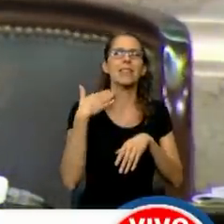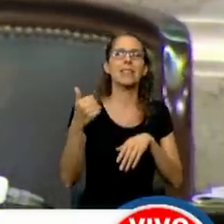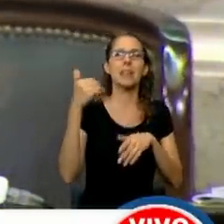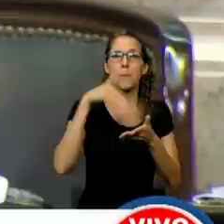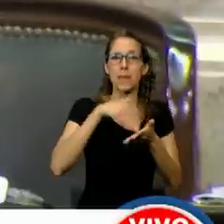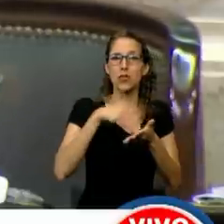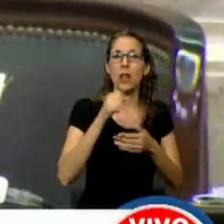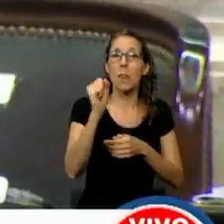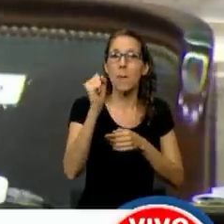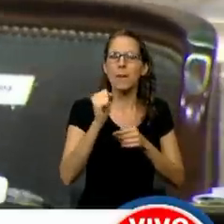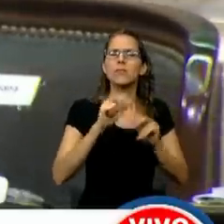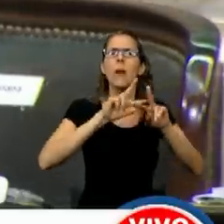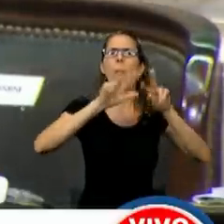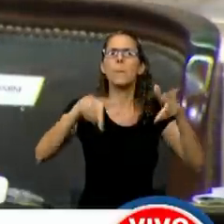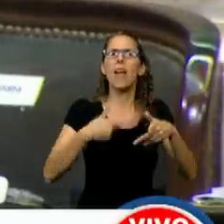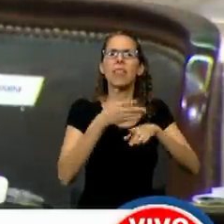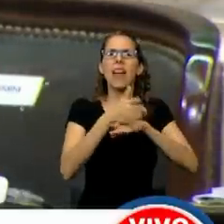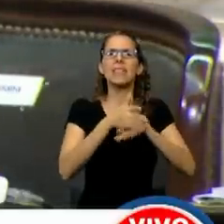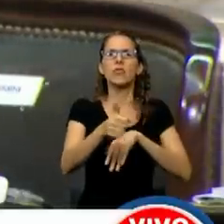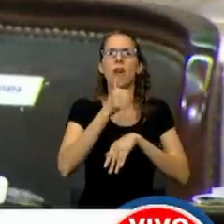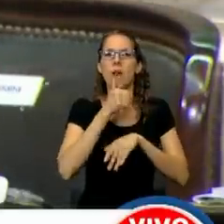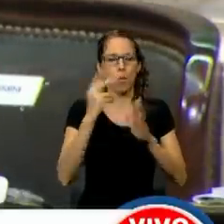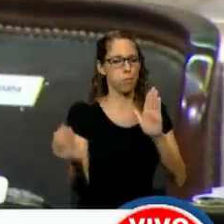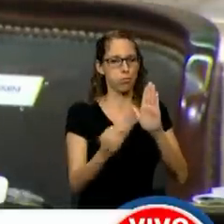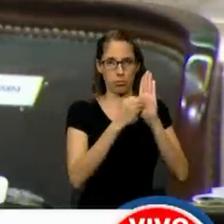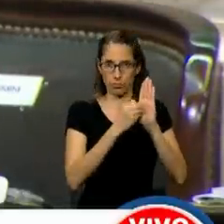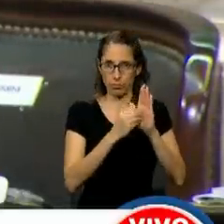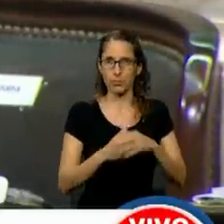para el plan de acceso al agua